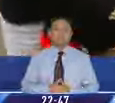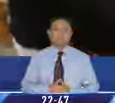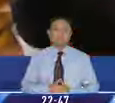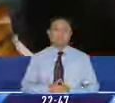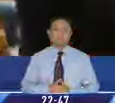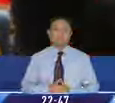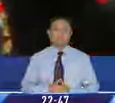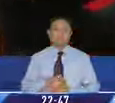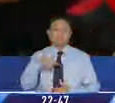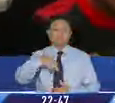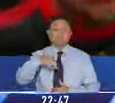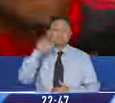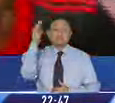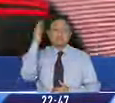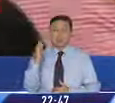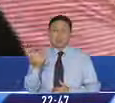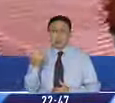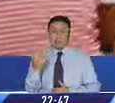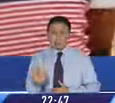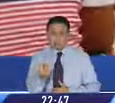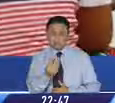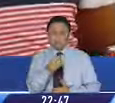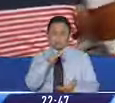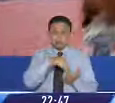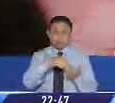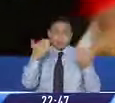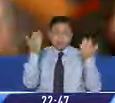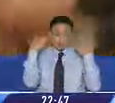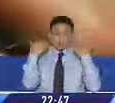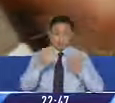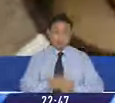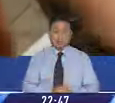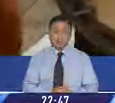Es un pequeño Brasil en el centro de Guayaquil.